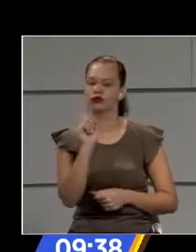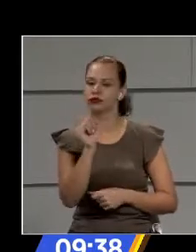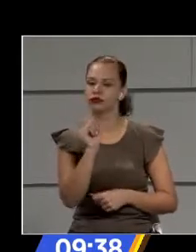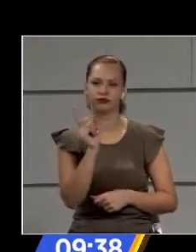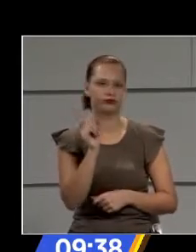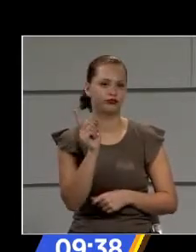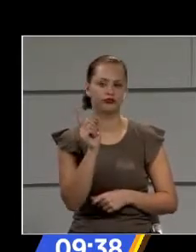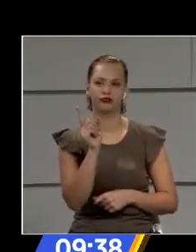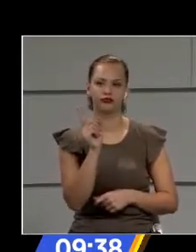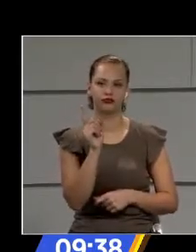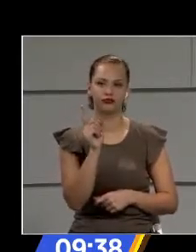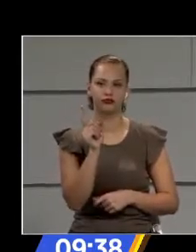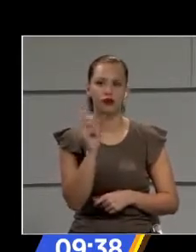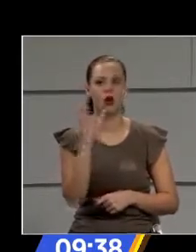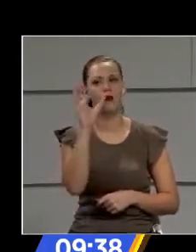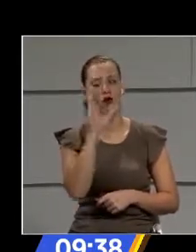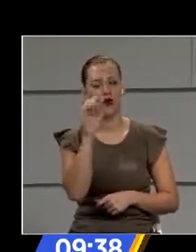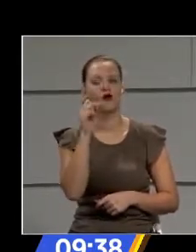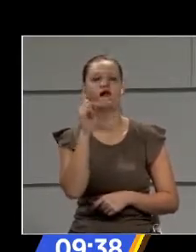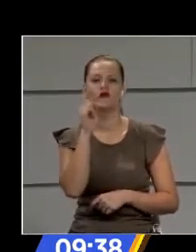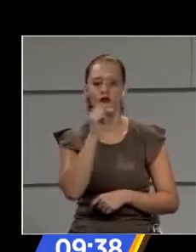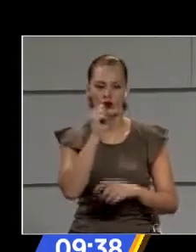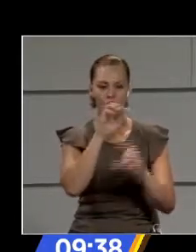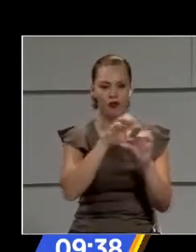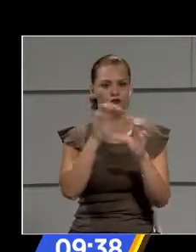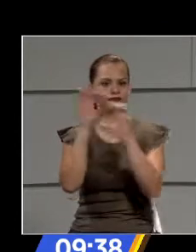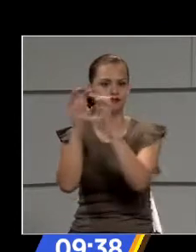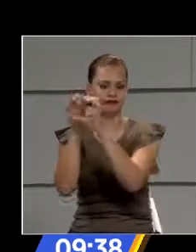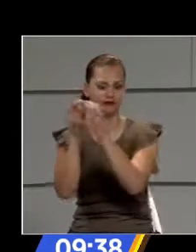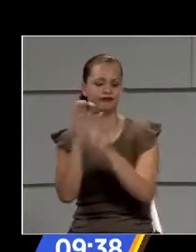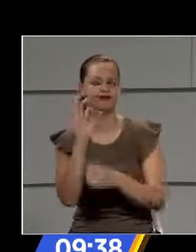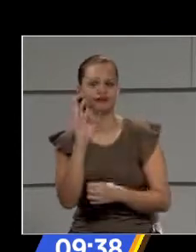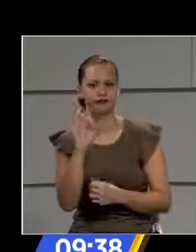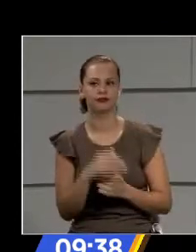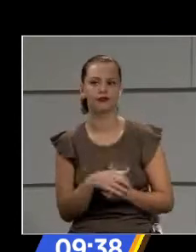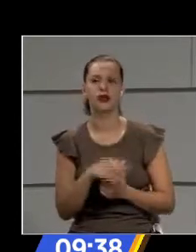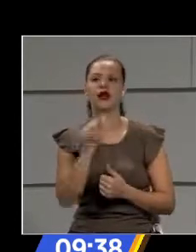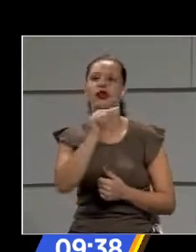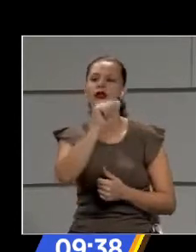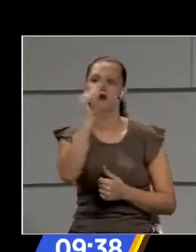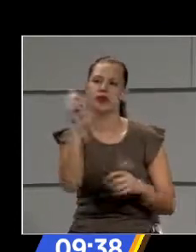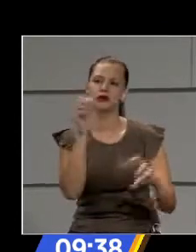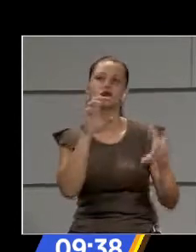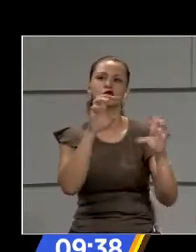azul. Vamos a buscarlo. Ah, el rojo. Ajá. Y finalmente el azul. Muy